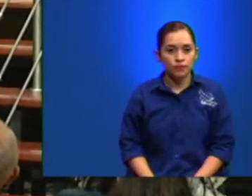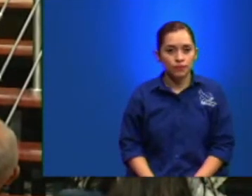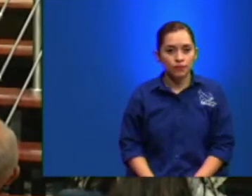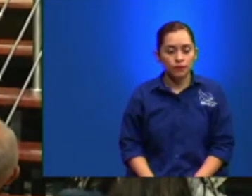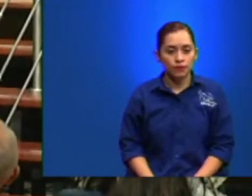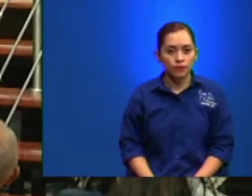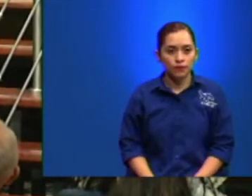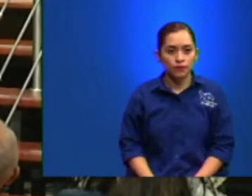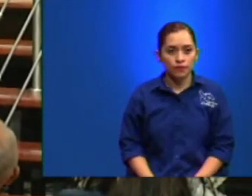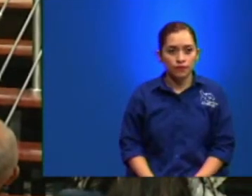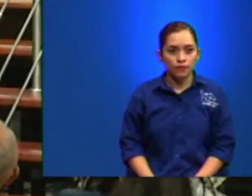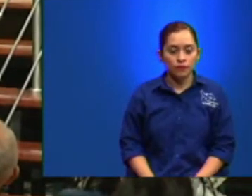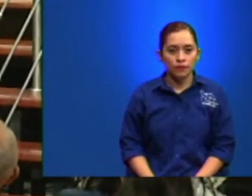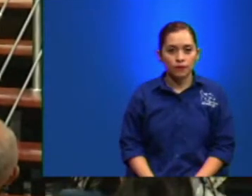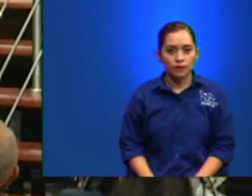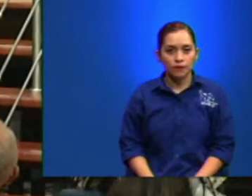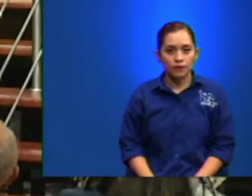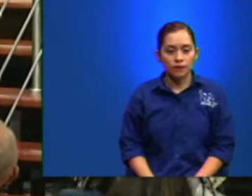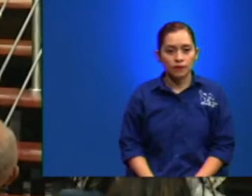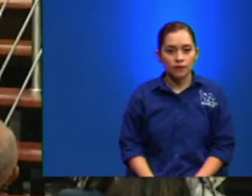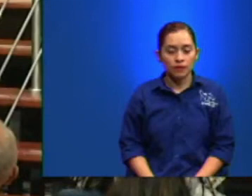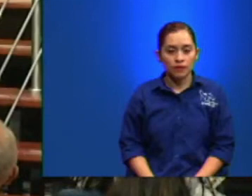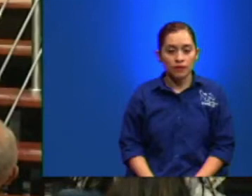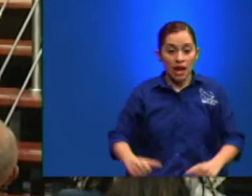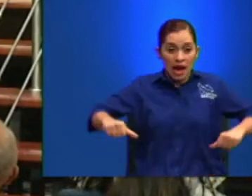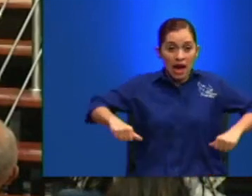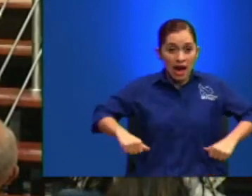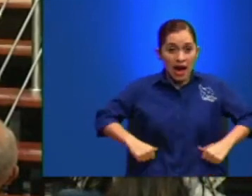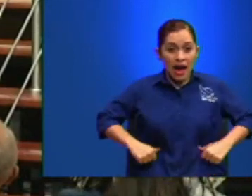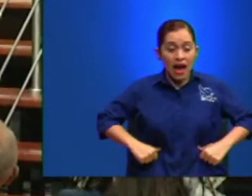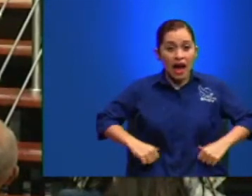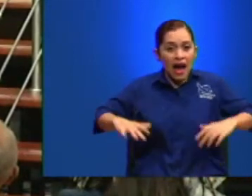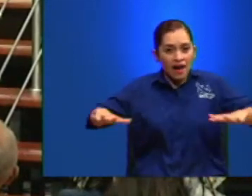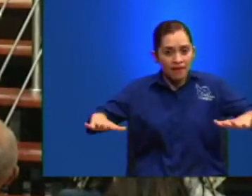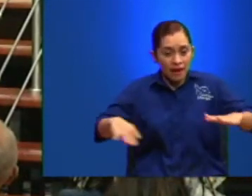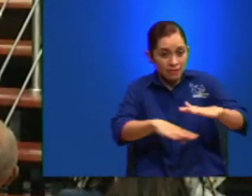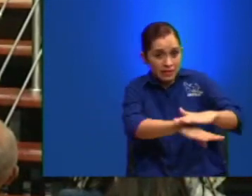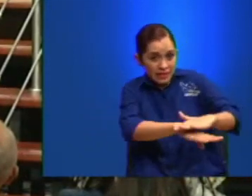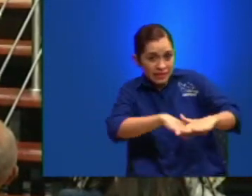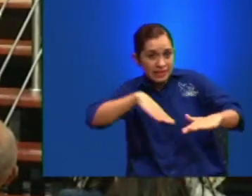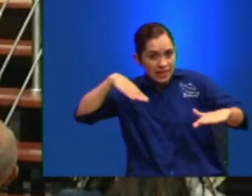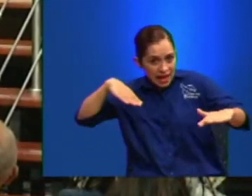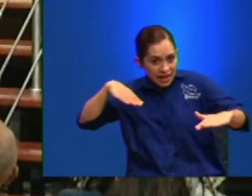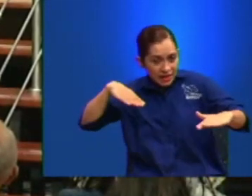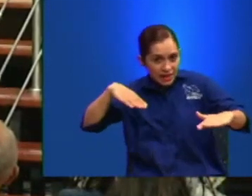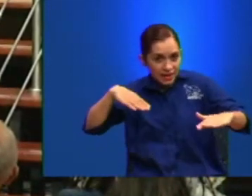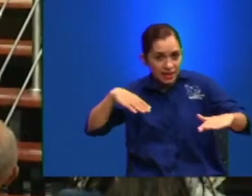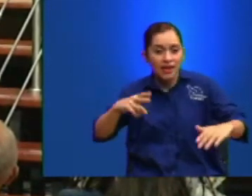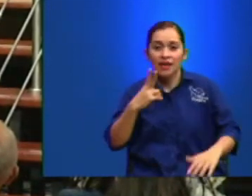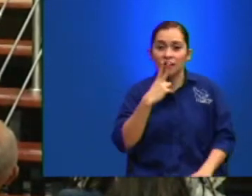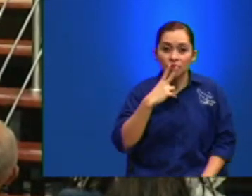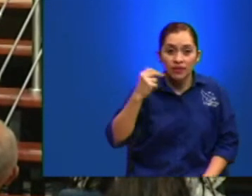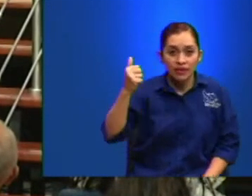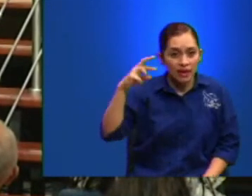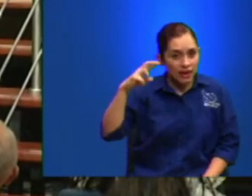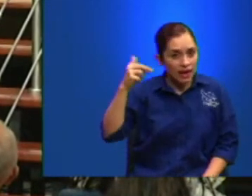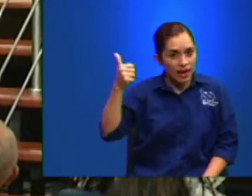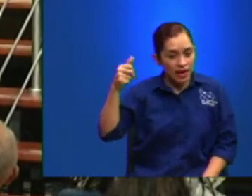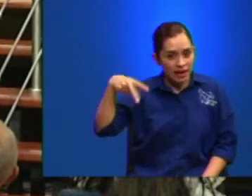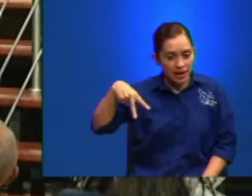ok y sale de arán a los 75 años entonces usted